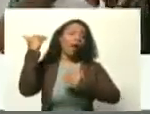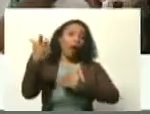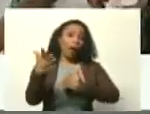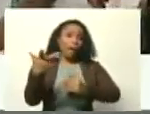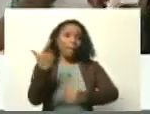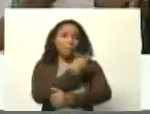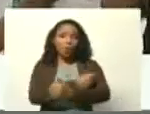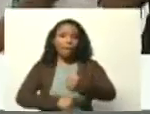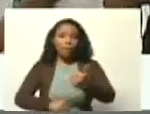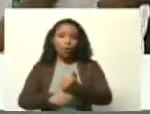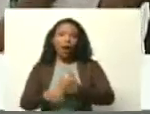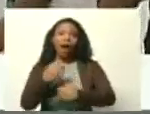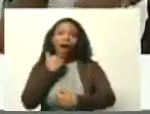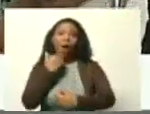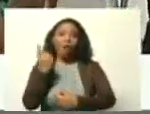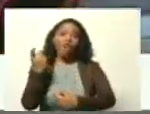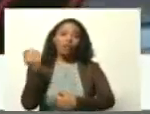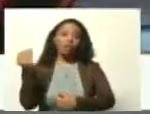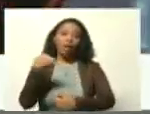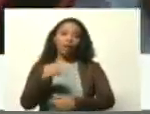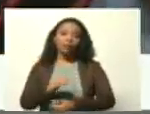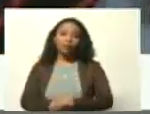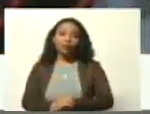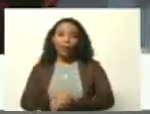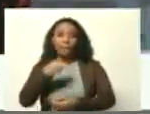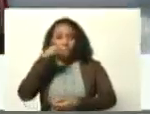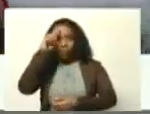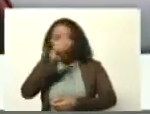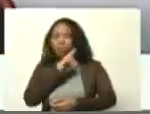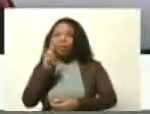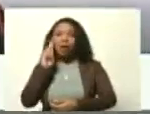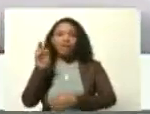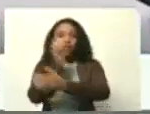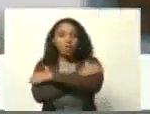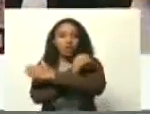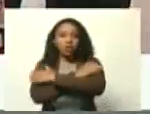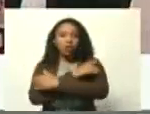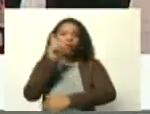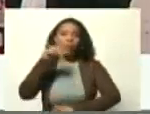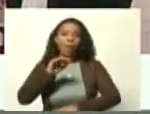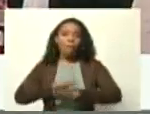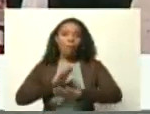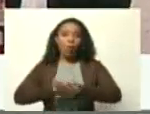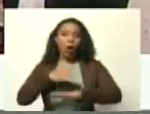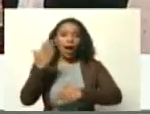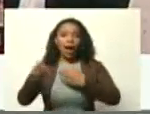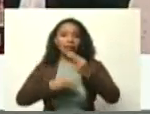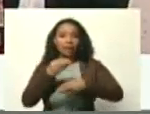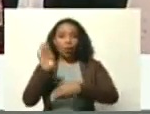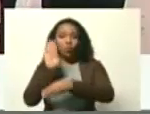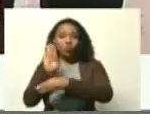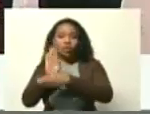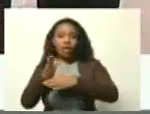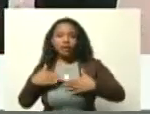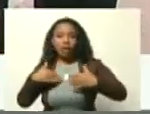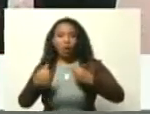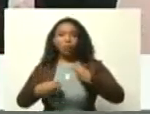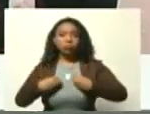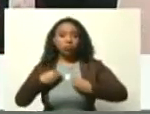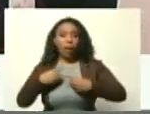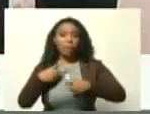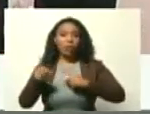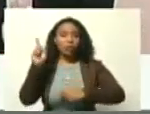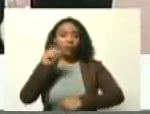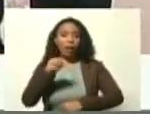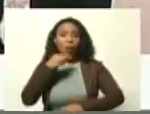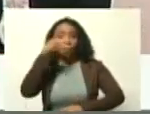el refuerzo cuando haga falta. A los padres, a los representantes, los felicitamos también por ocuparse la salud de sus hijos, preocuparse, pero también